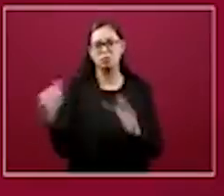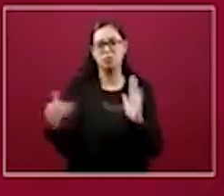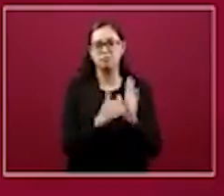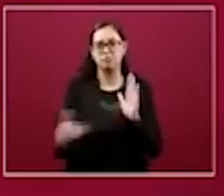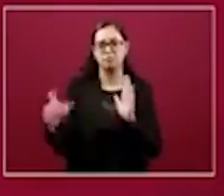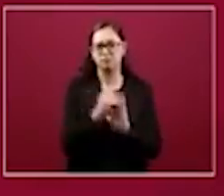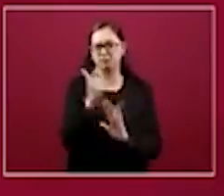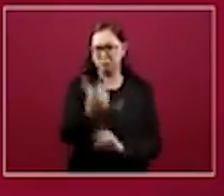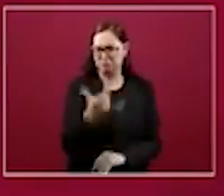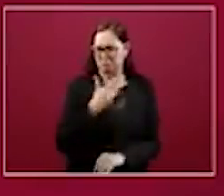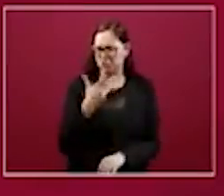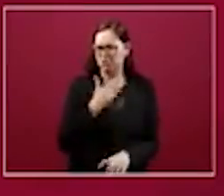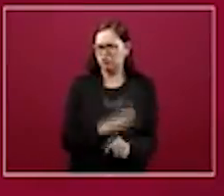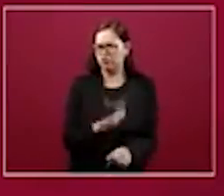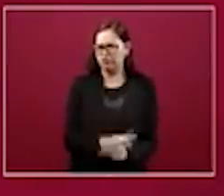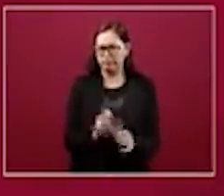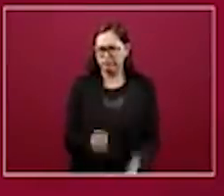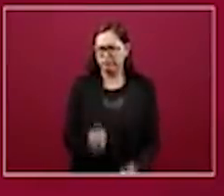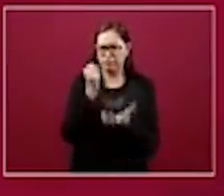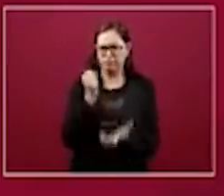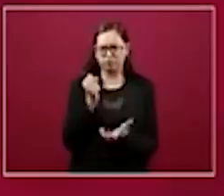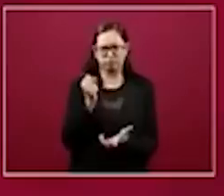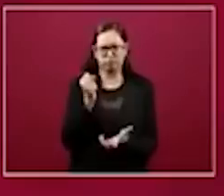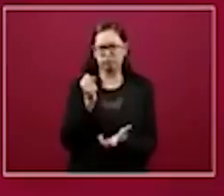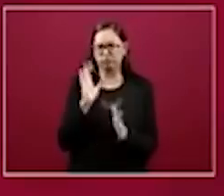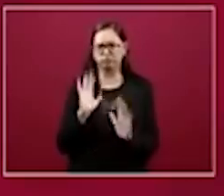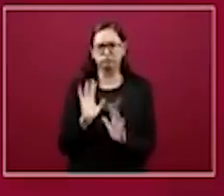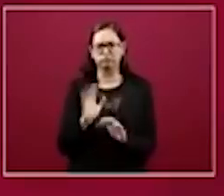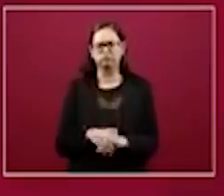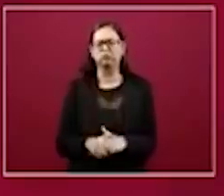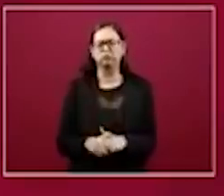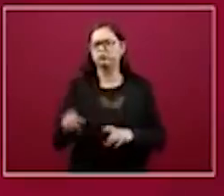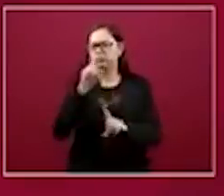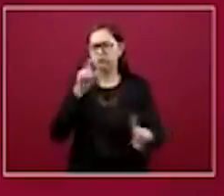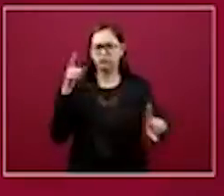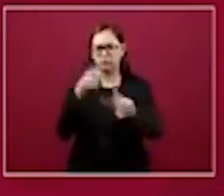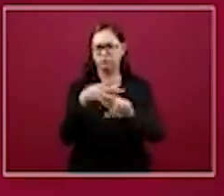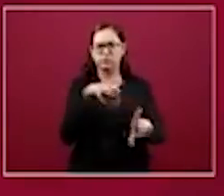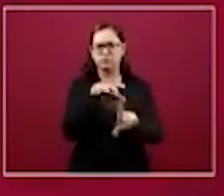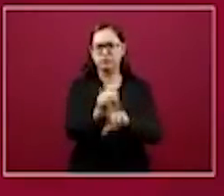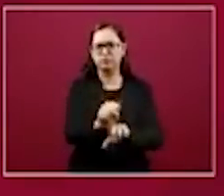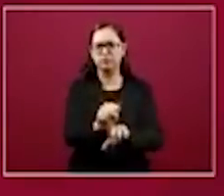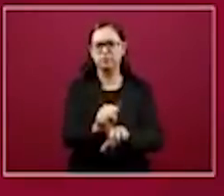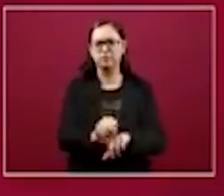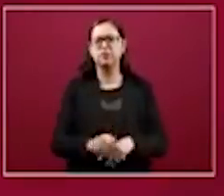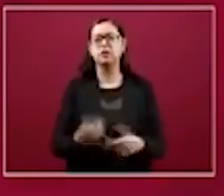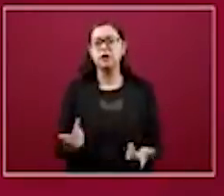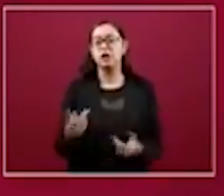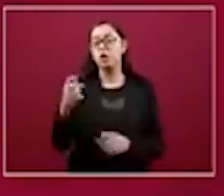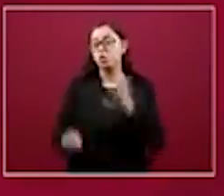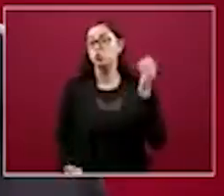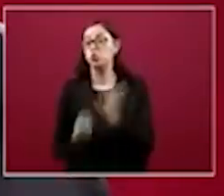50,000 millones de pesos están presupuestados con ese propósito. Quedamos que en